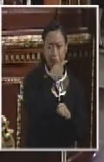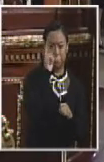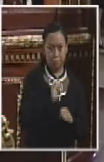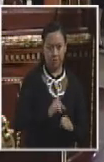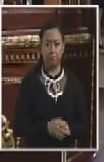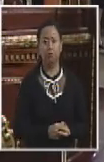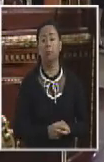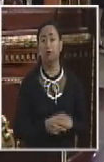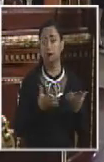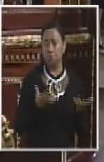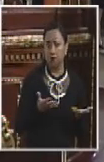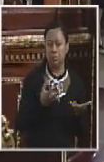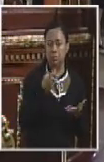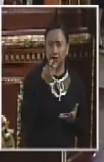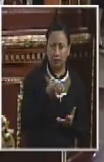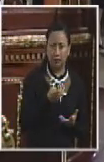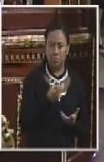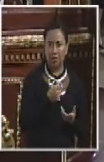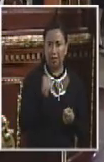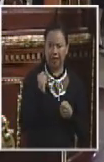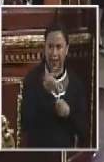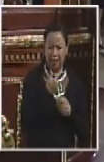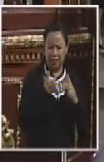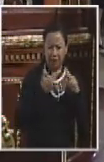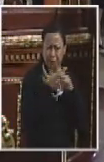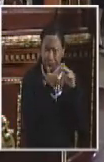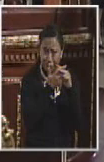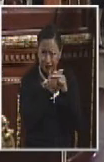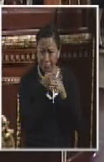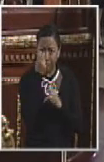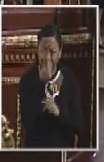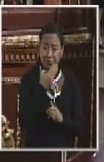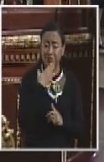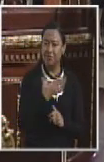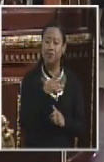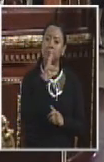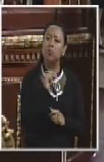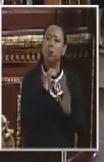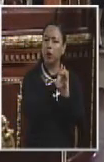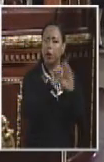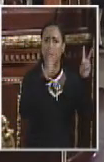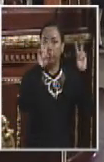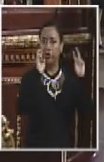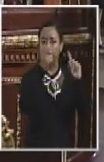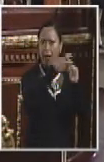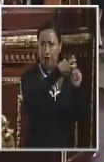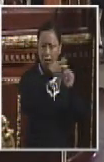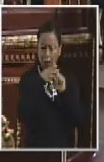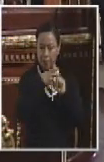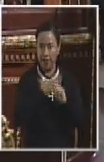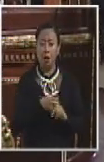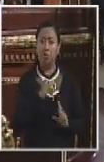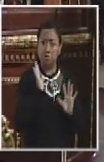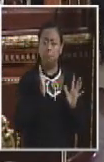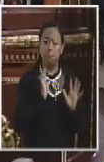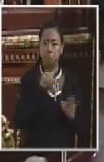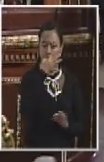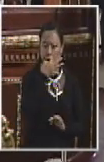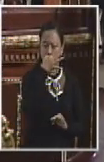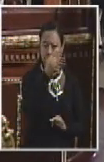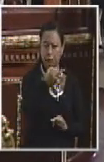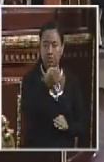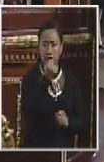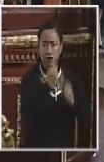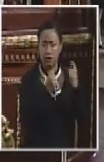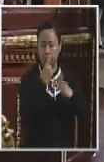más severas al feminicidio. Debemos recordar que en materia de secuestro, por ejemplo, ya han sido emitidas